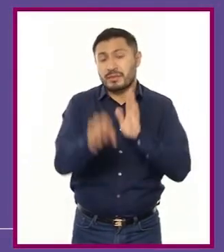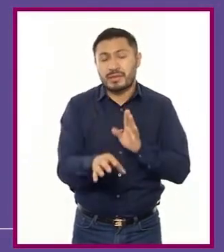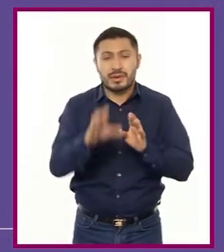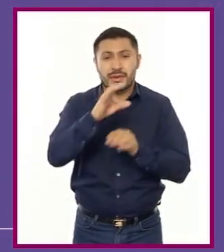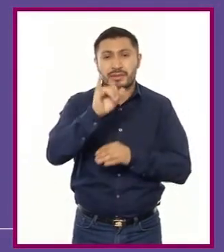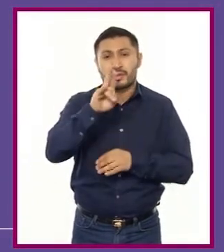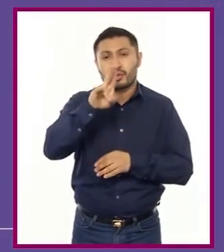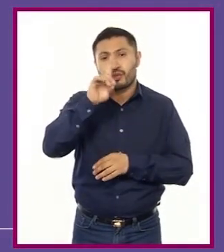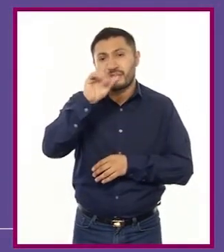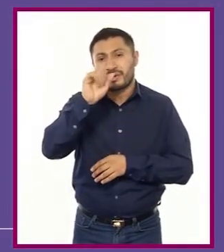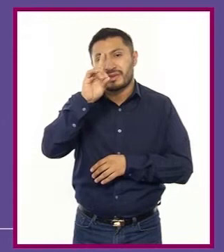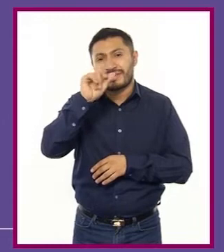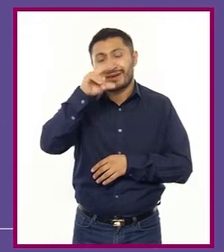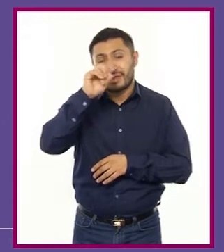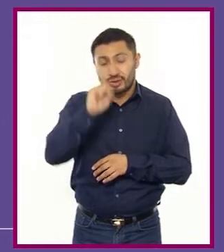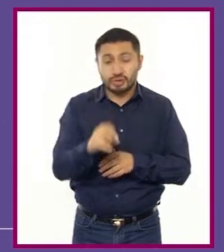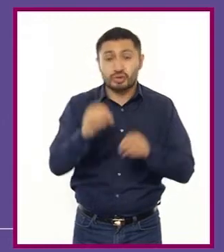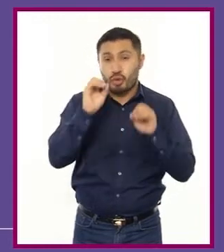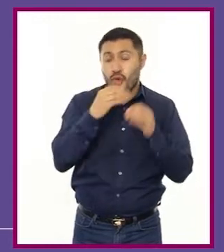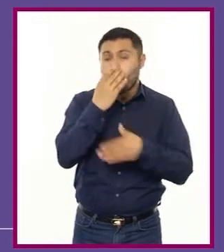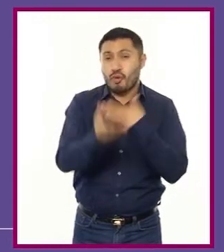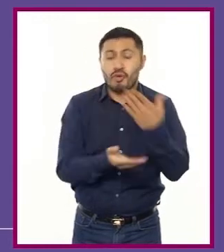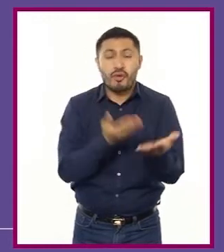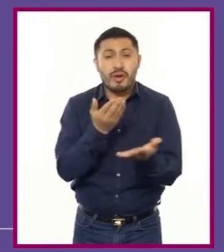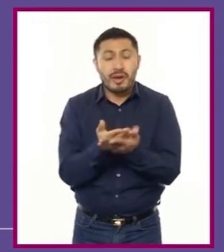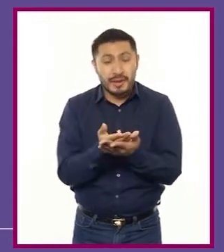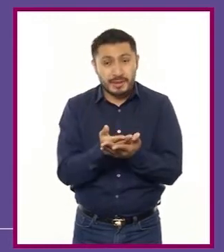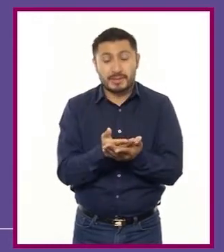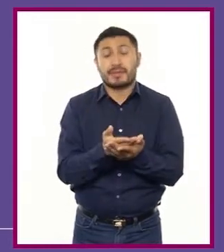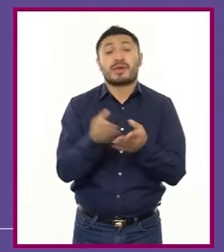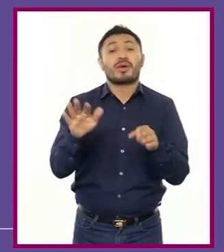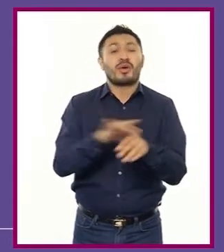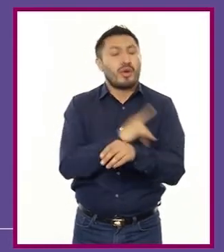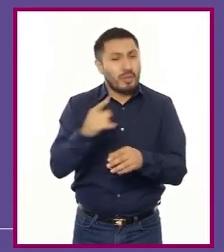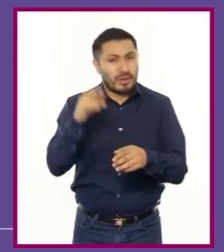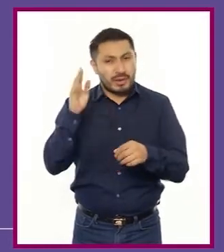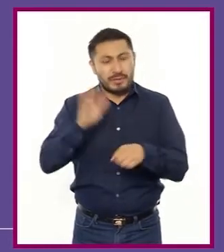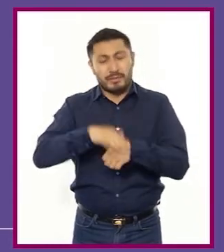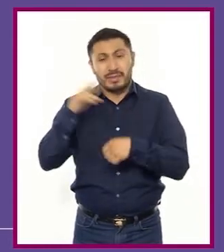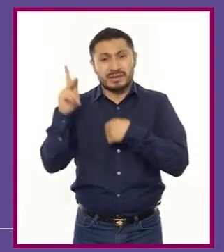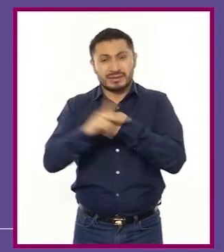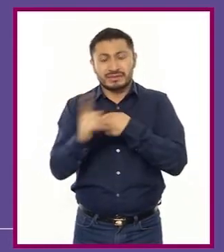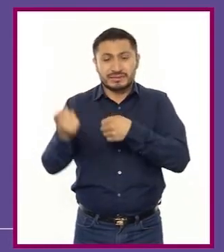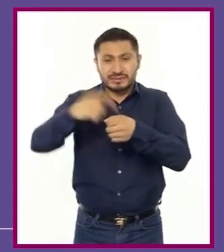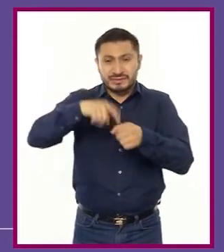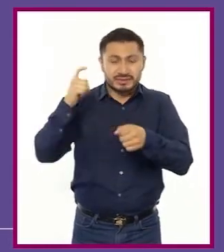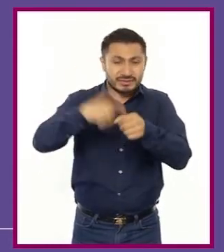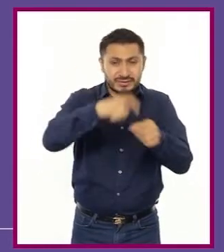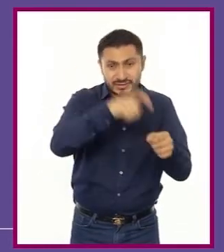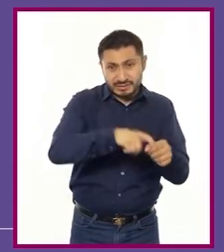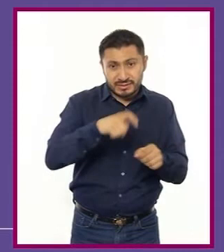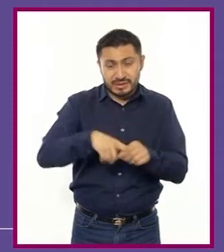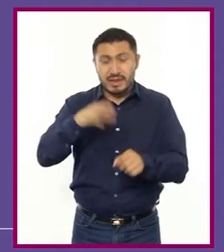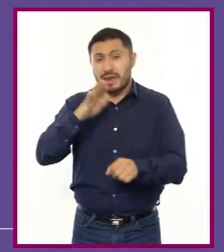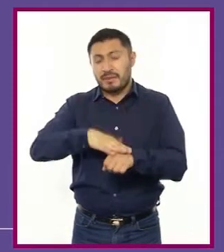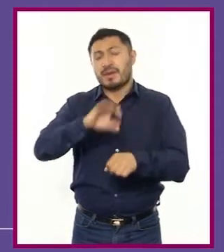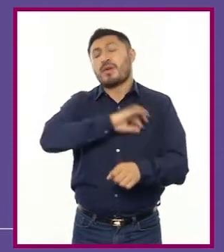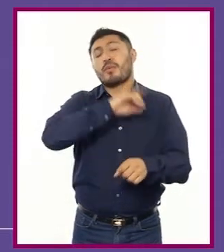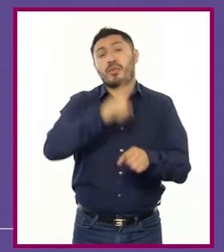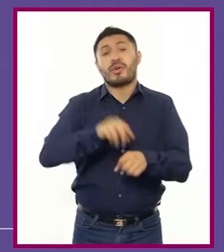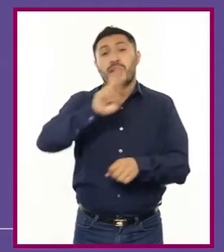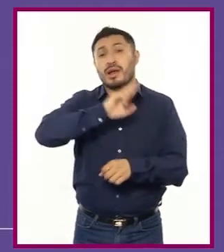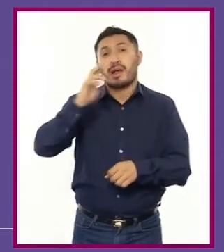ciudadanía o en el servicio público, porque entre más naciones se sumen, se amplía la posibilidad de que sean